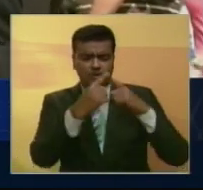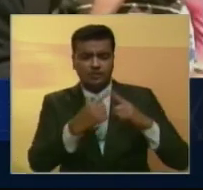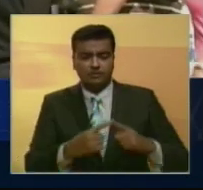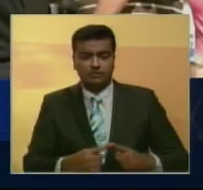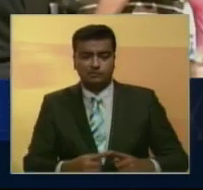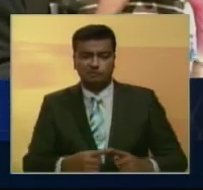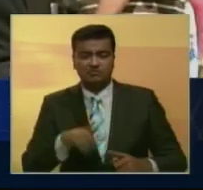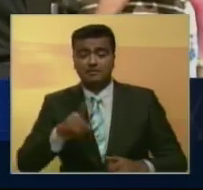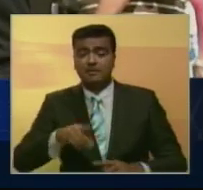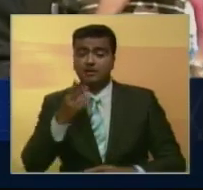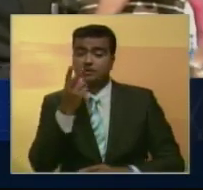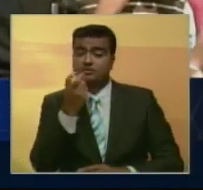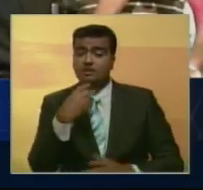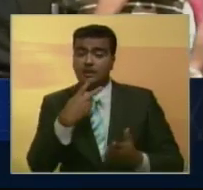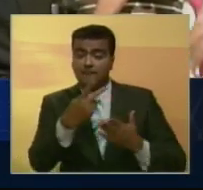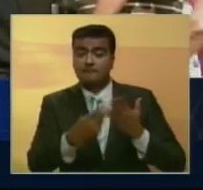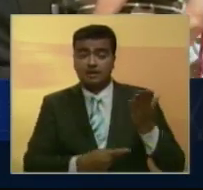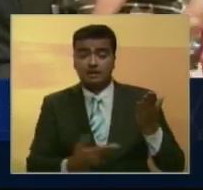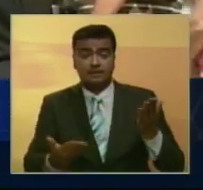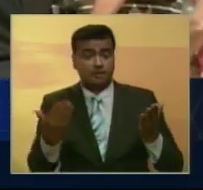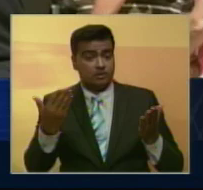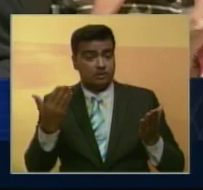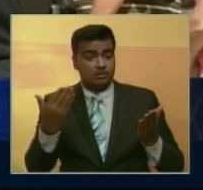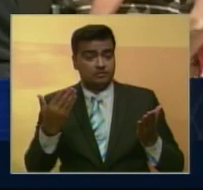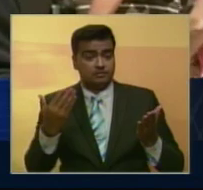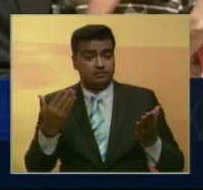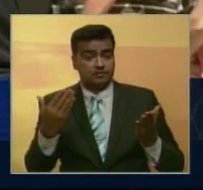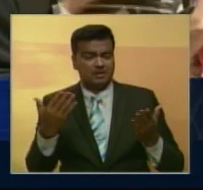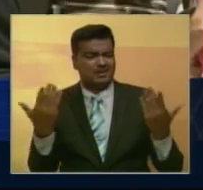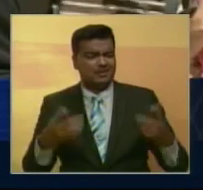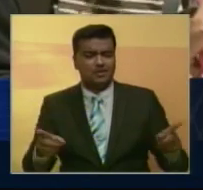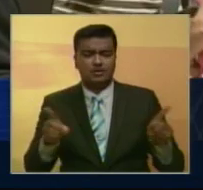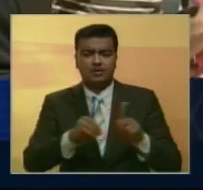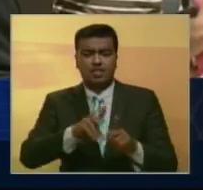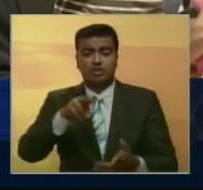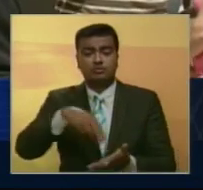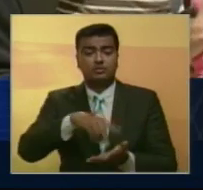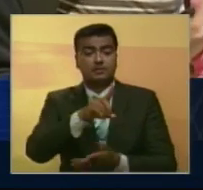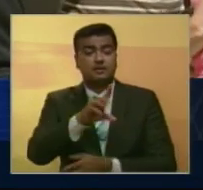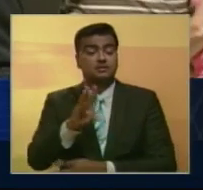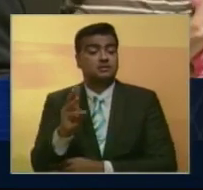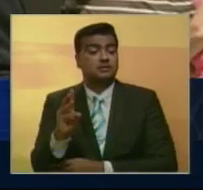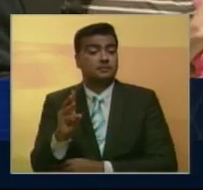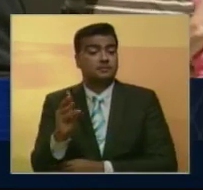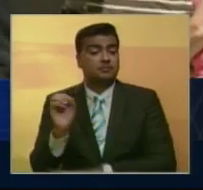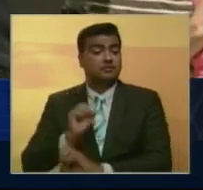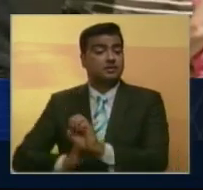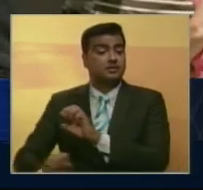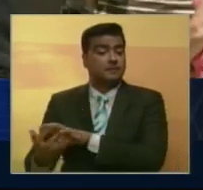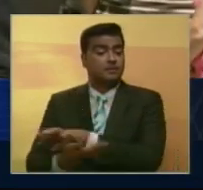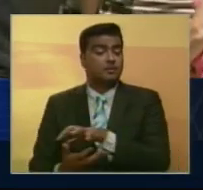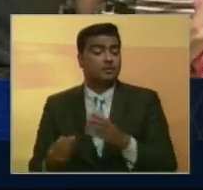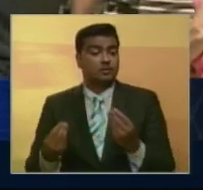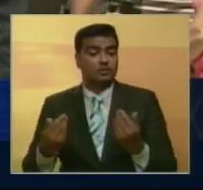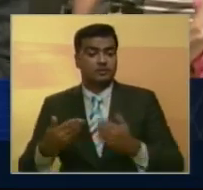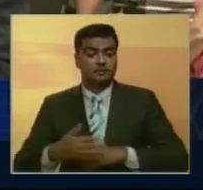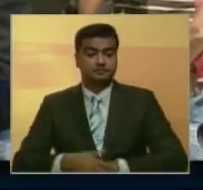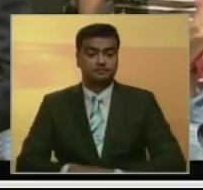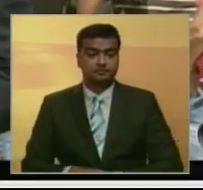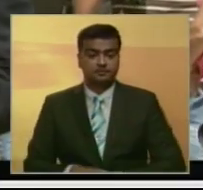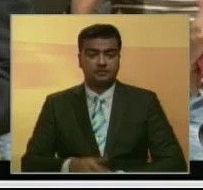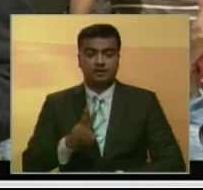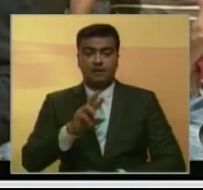quiere escuchar planes concretos de lo que va a ocurrir en el 2016 para enfrentar precisamente la crisis.